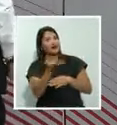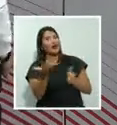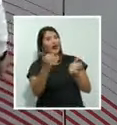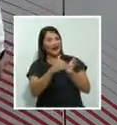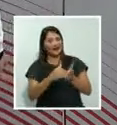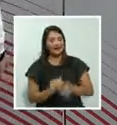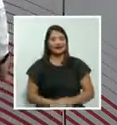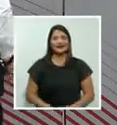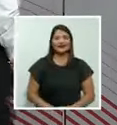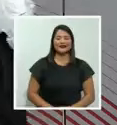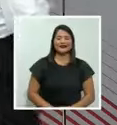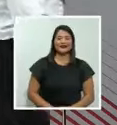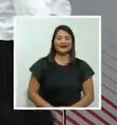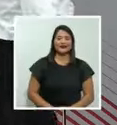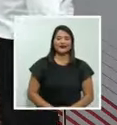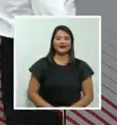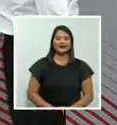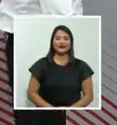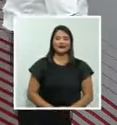nuevo.